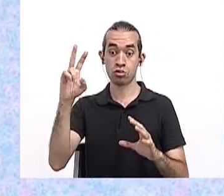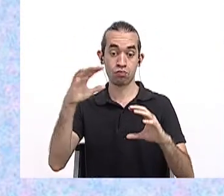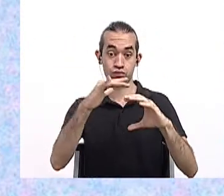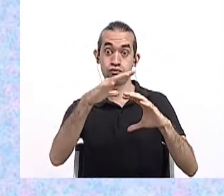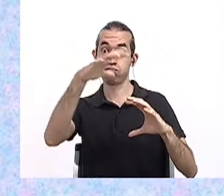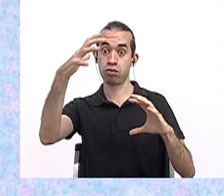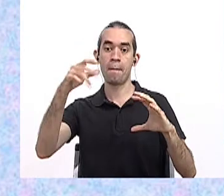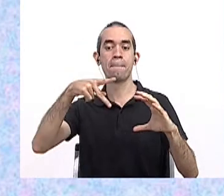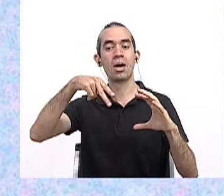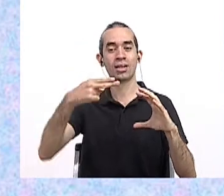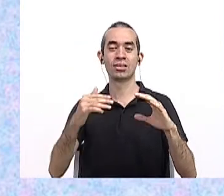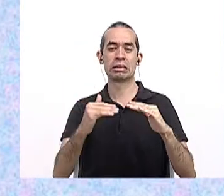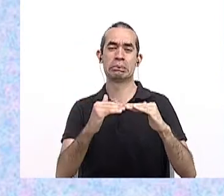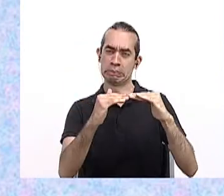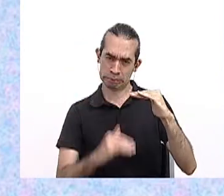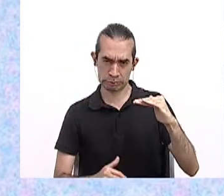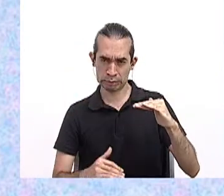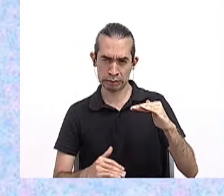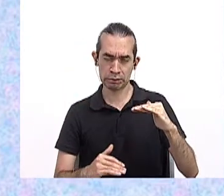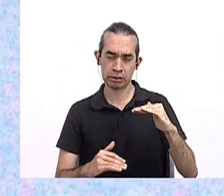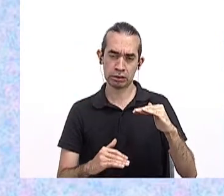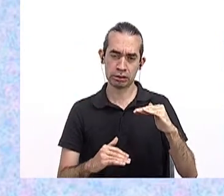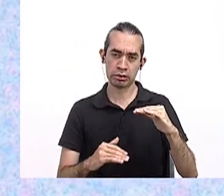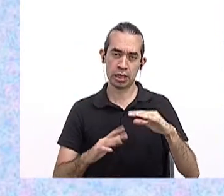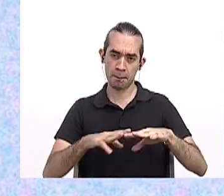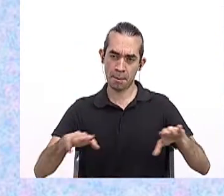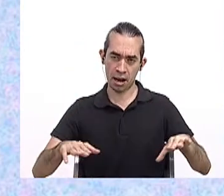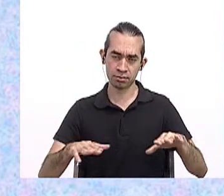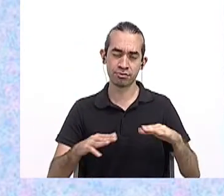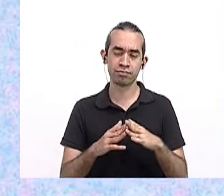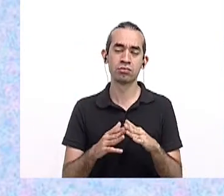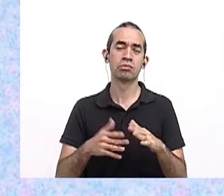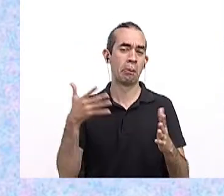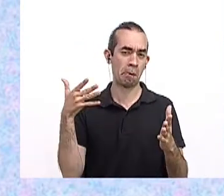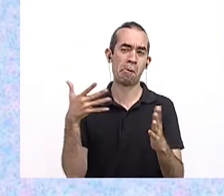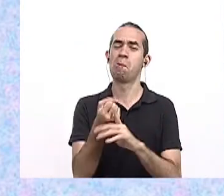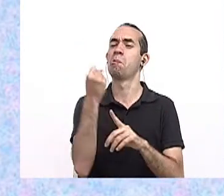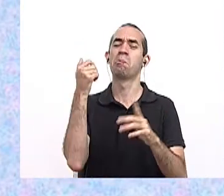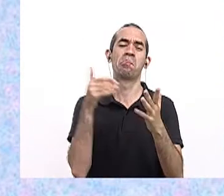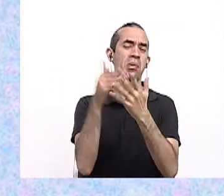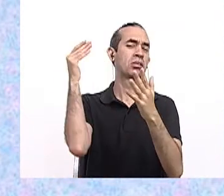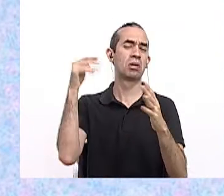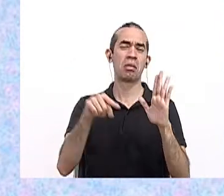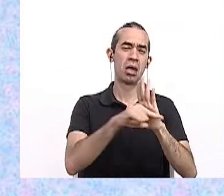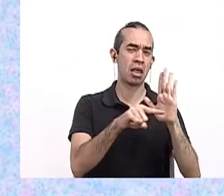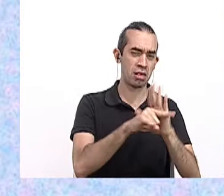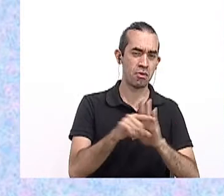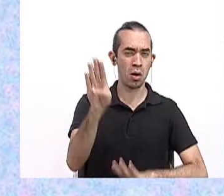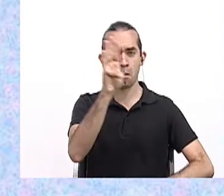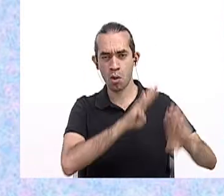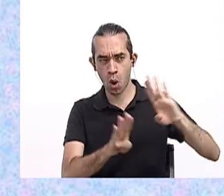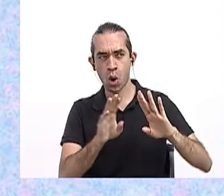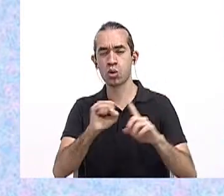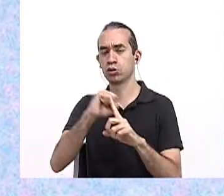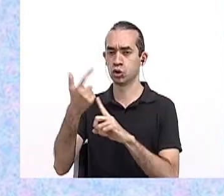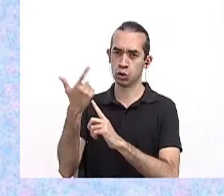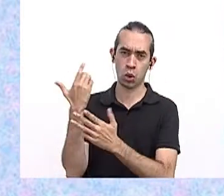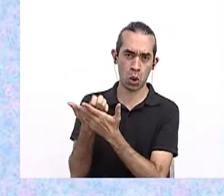en el mar disminuye y esto puede tener impactos muy negativos tanto a nivel biológico como socioeconómico